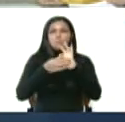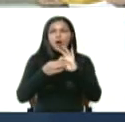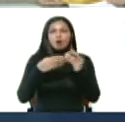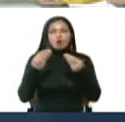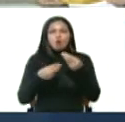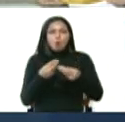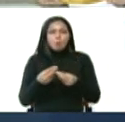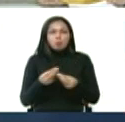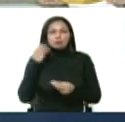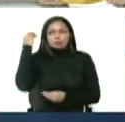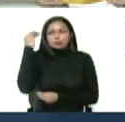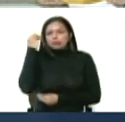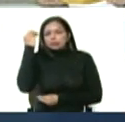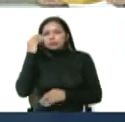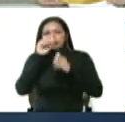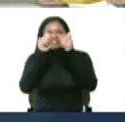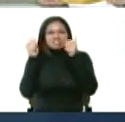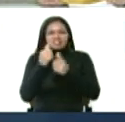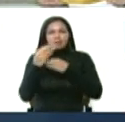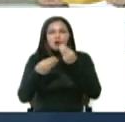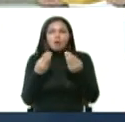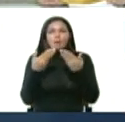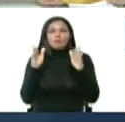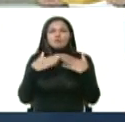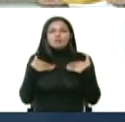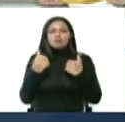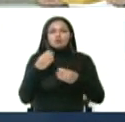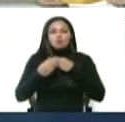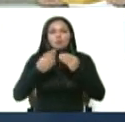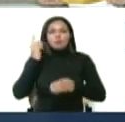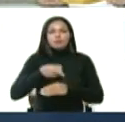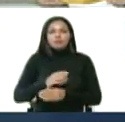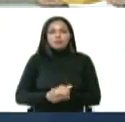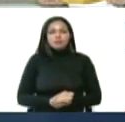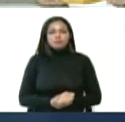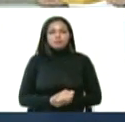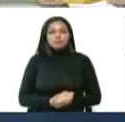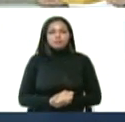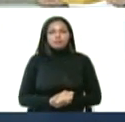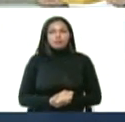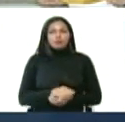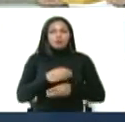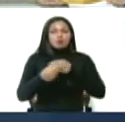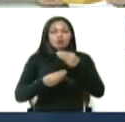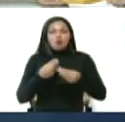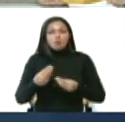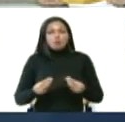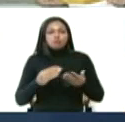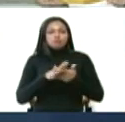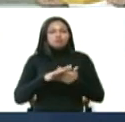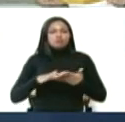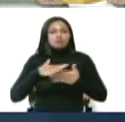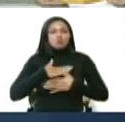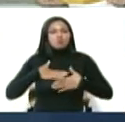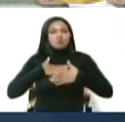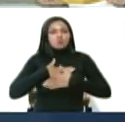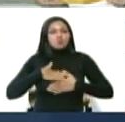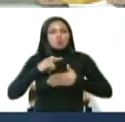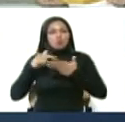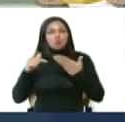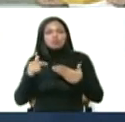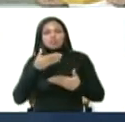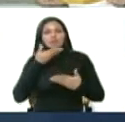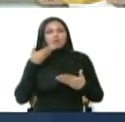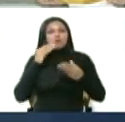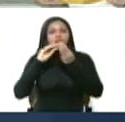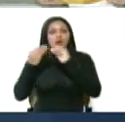debe funcionar el sistema público de salud. ¿Cómo debe acondicionarse? ¿Qué cosas hay que mejorar? ¿Qué